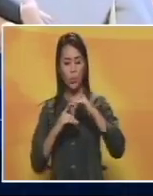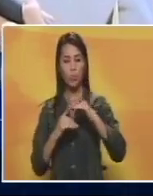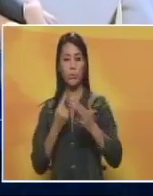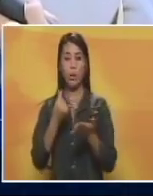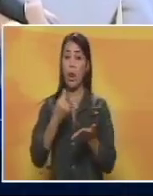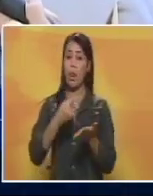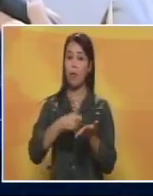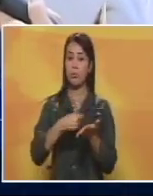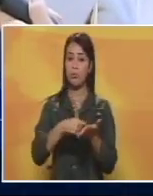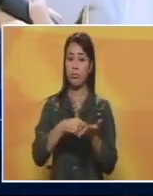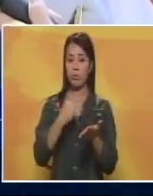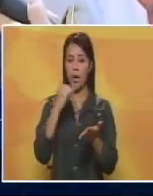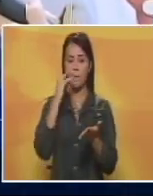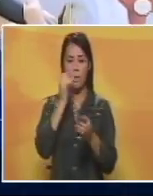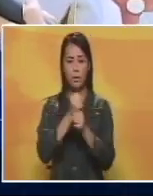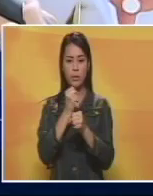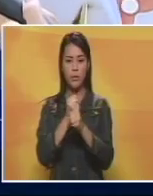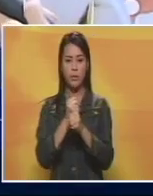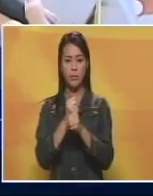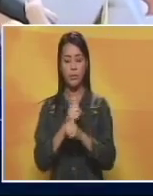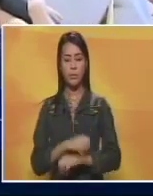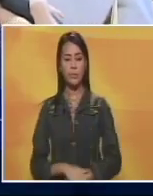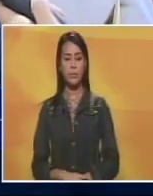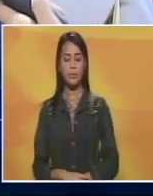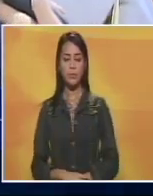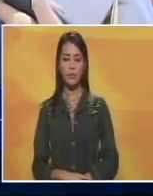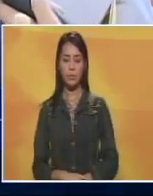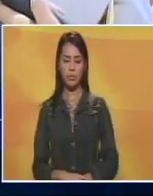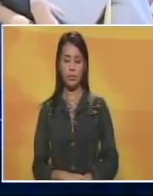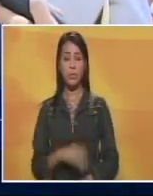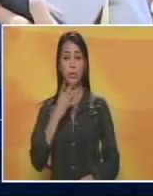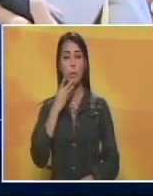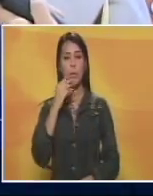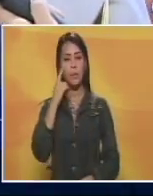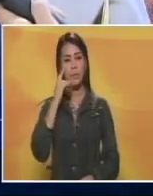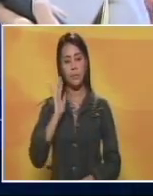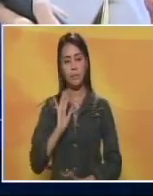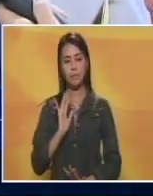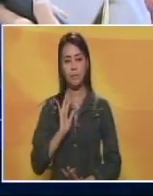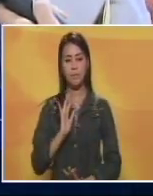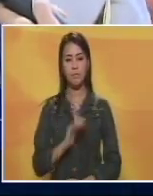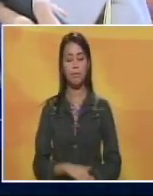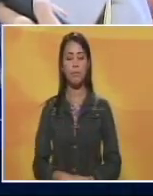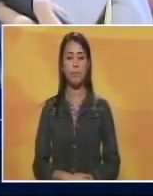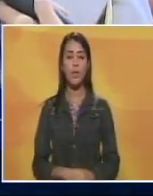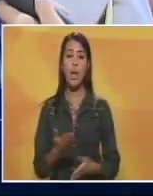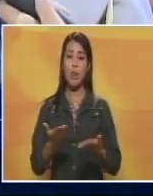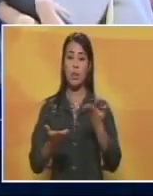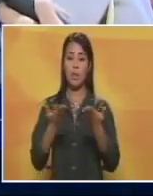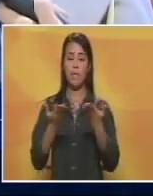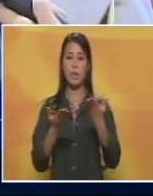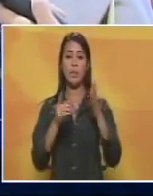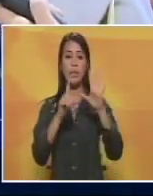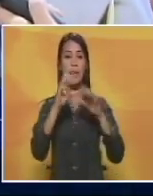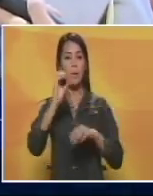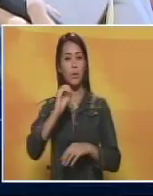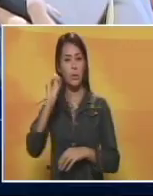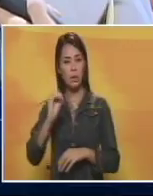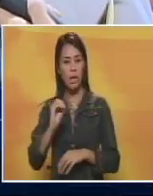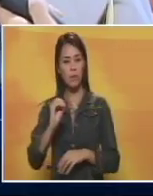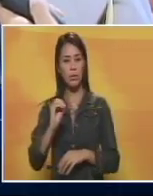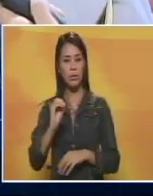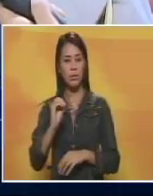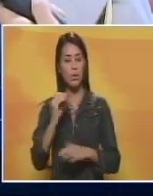por supuesto el tabulador de obreros fueron estrechados. Ejemplo, entre grado y grado había una diferenciación del 6% que